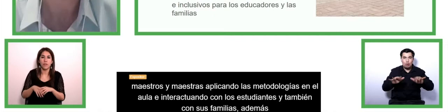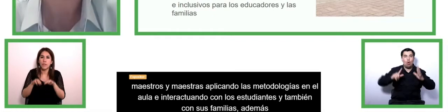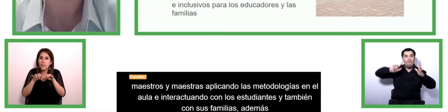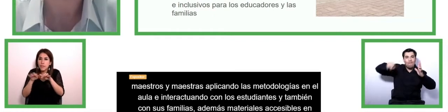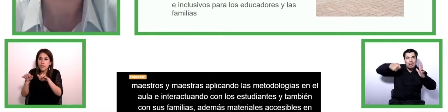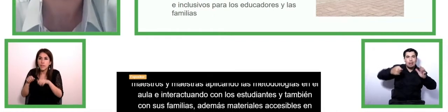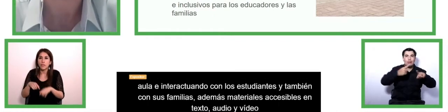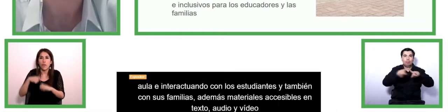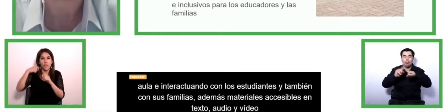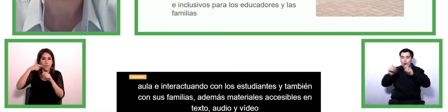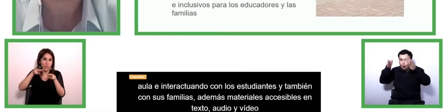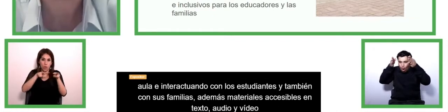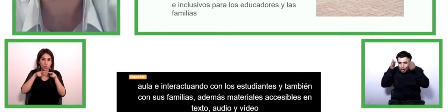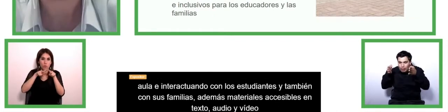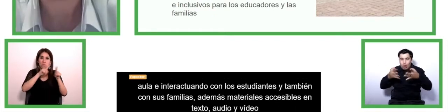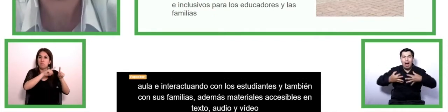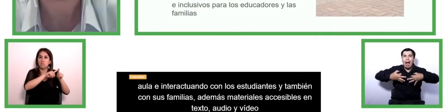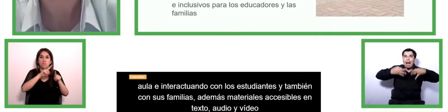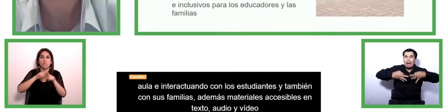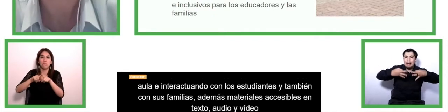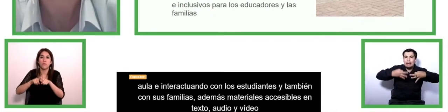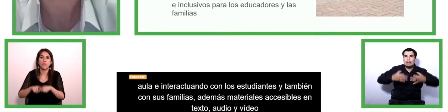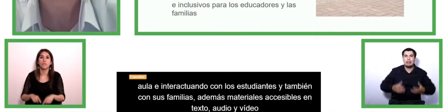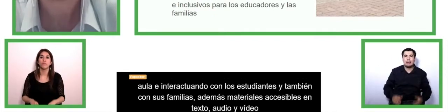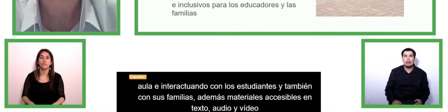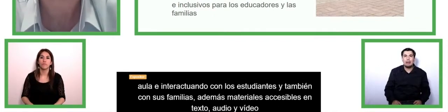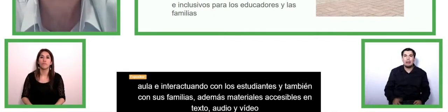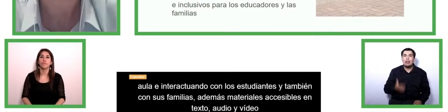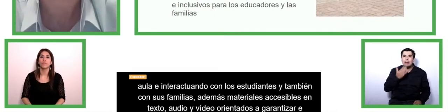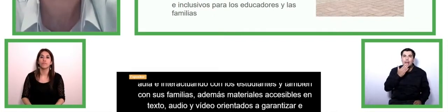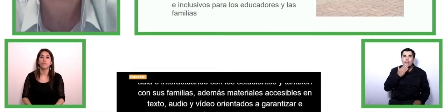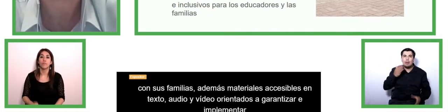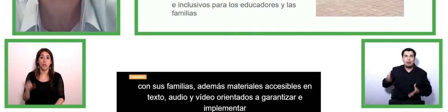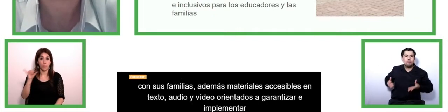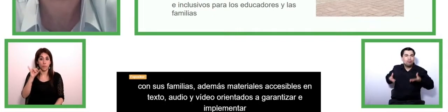vídeo, orientados a garantizar e implementar el